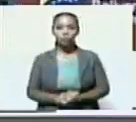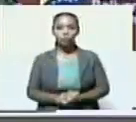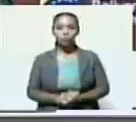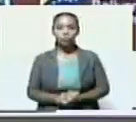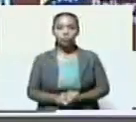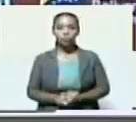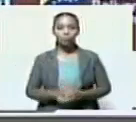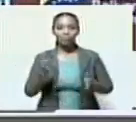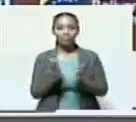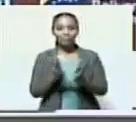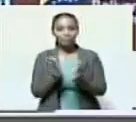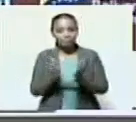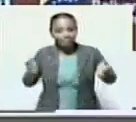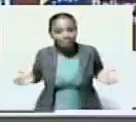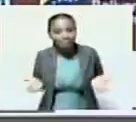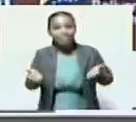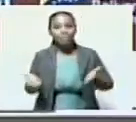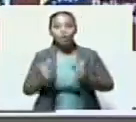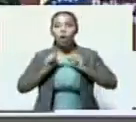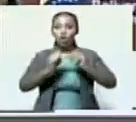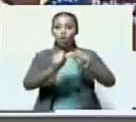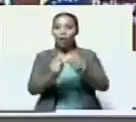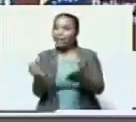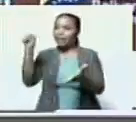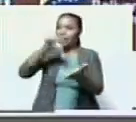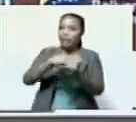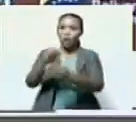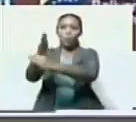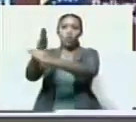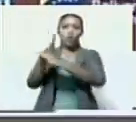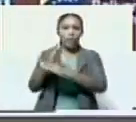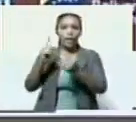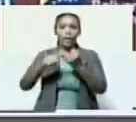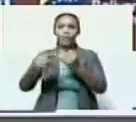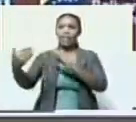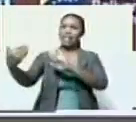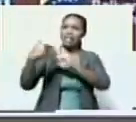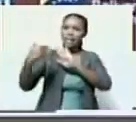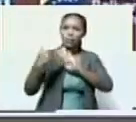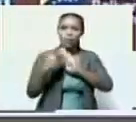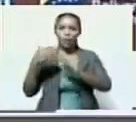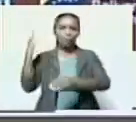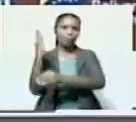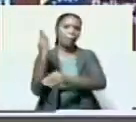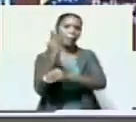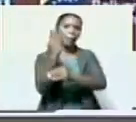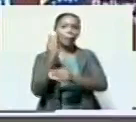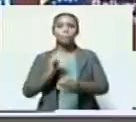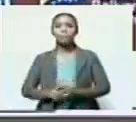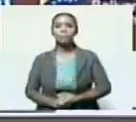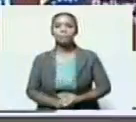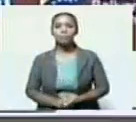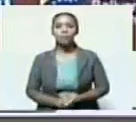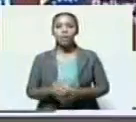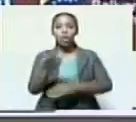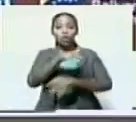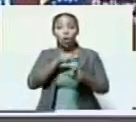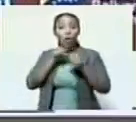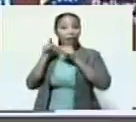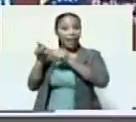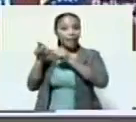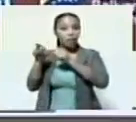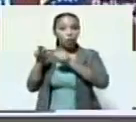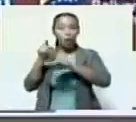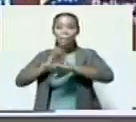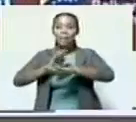que lo anima a continuar en el medio del bloqueo, en medio de las sanciones criminales. Todo esto que